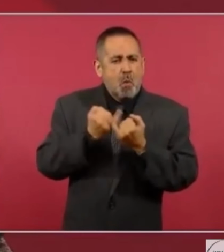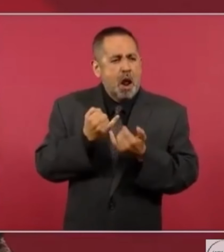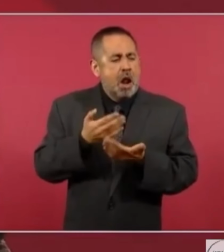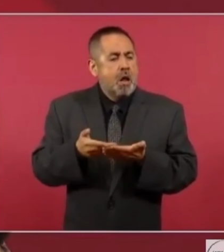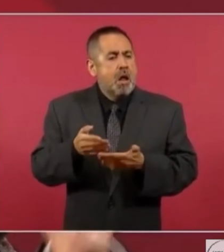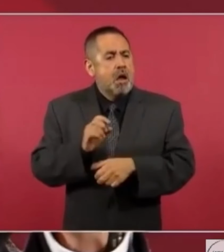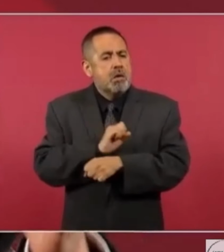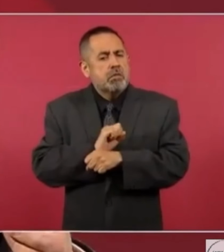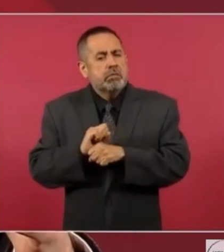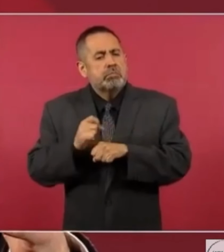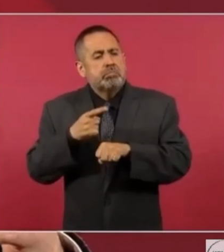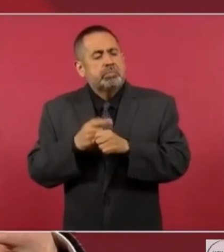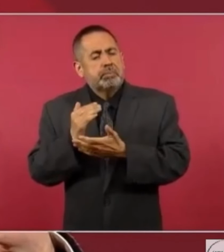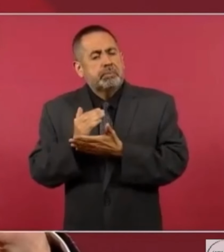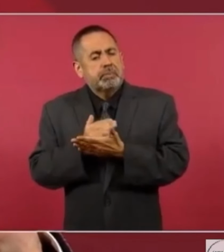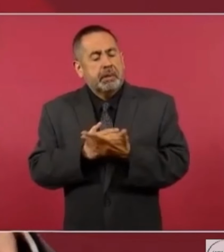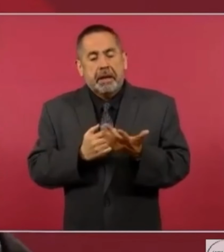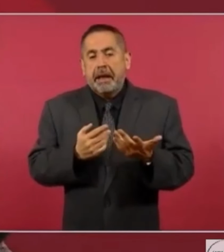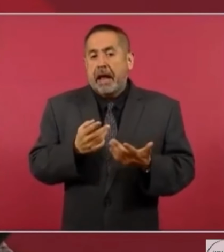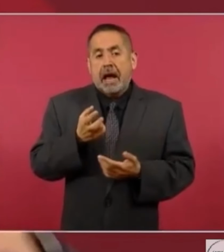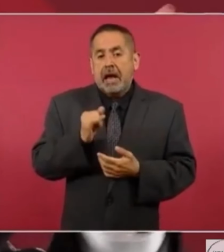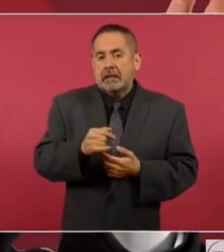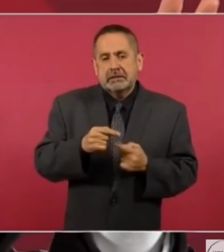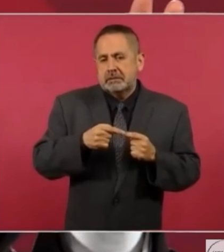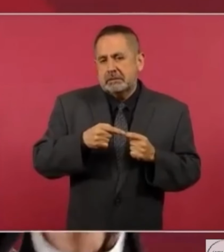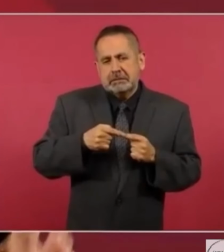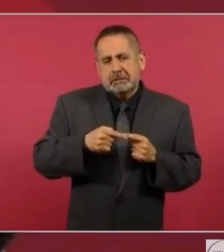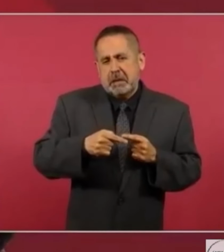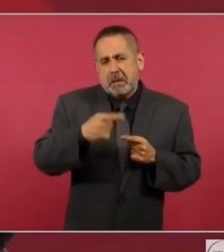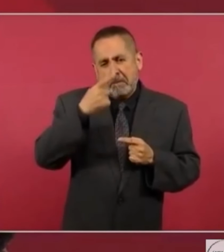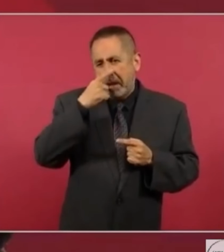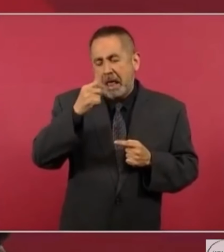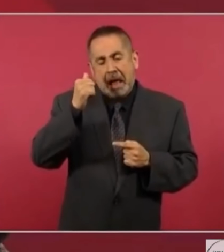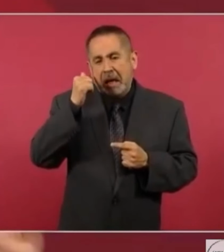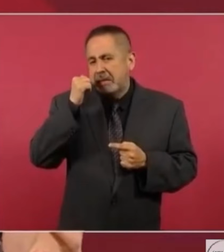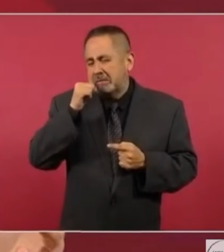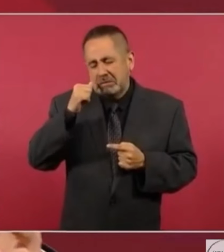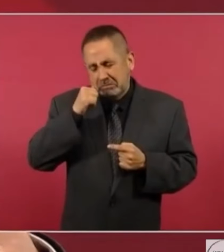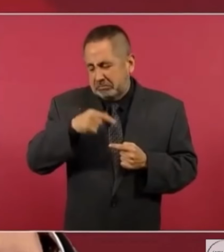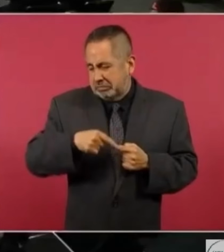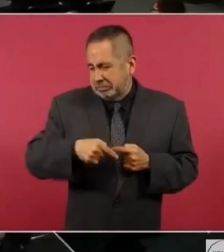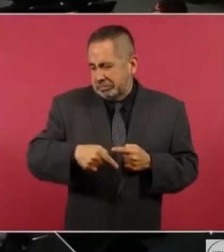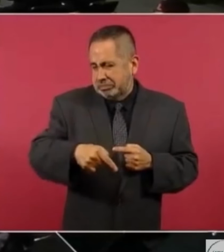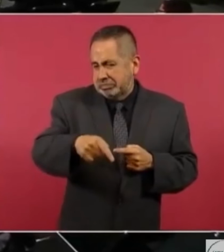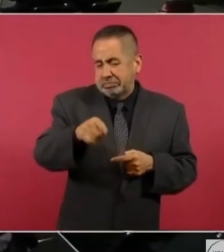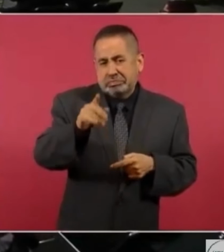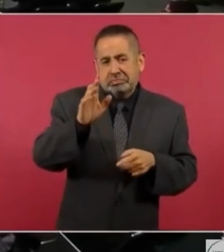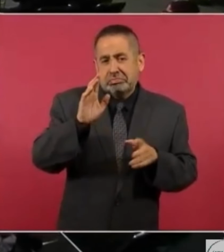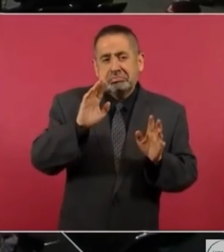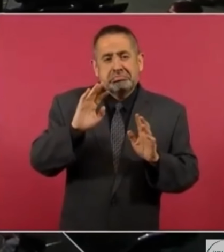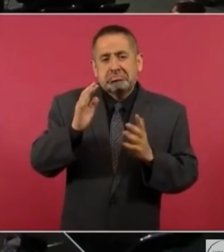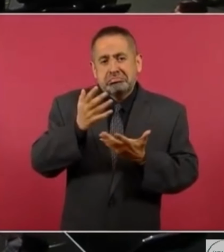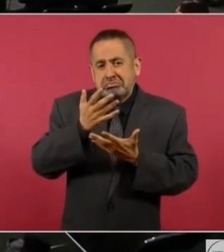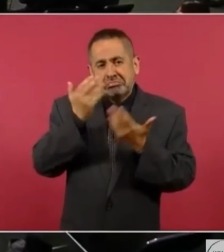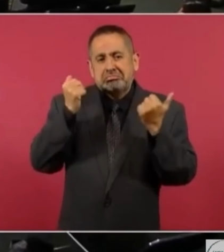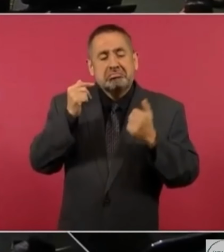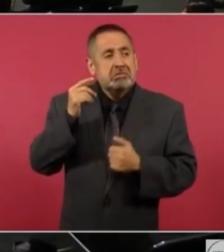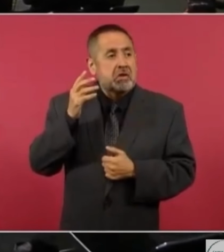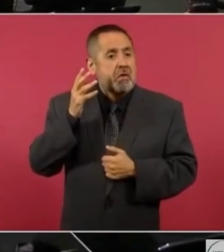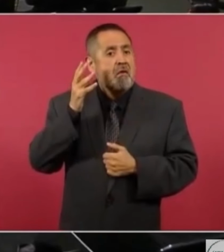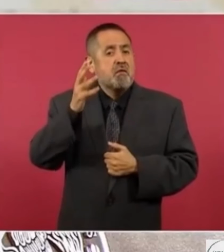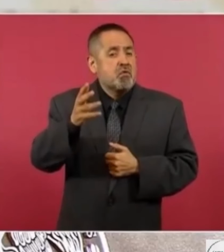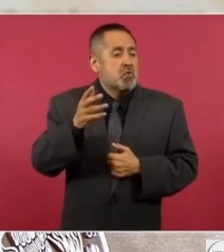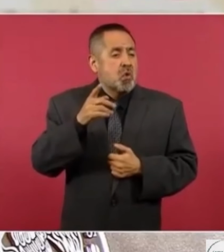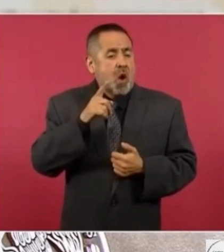y tienden a permanecer por el resto del tiempo. Es impredecible si en algún momento uno de estos